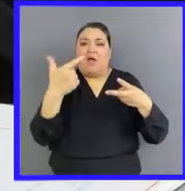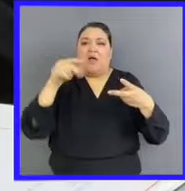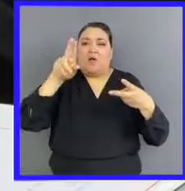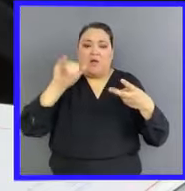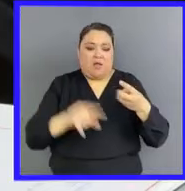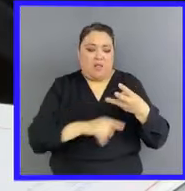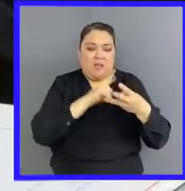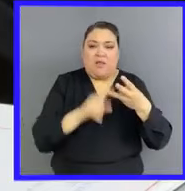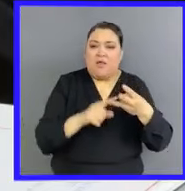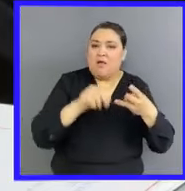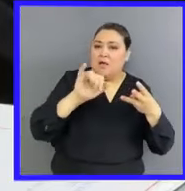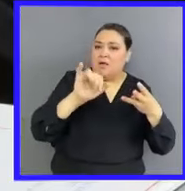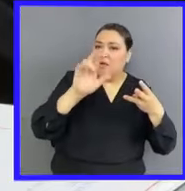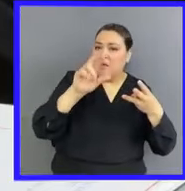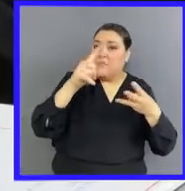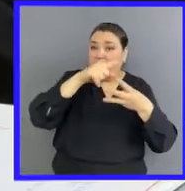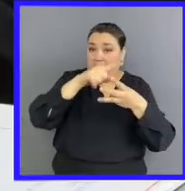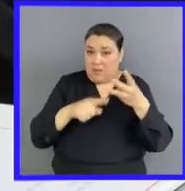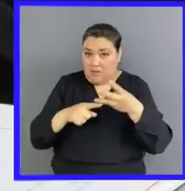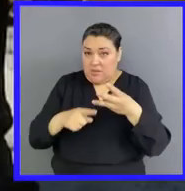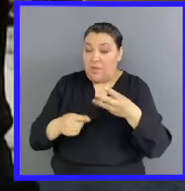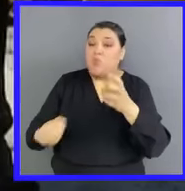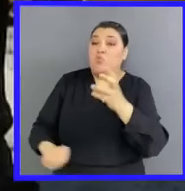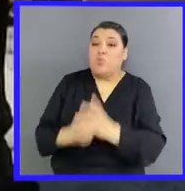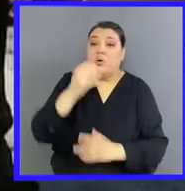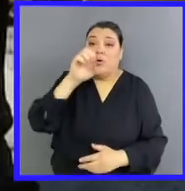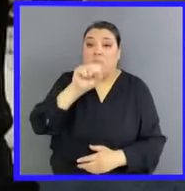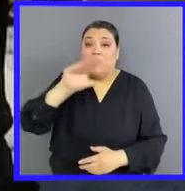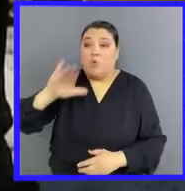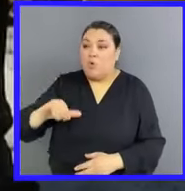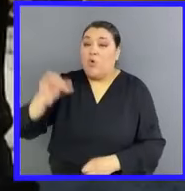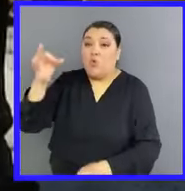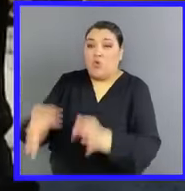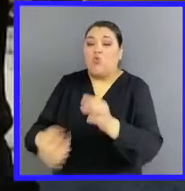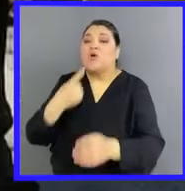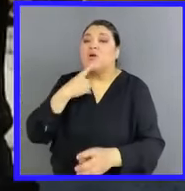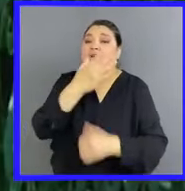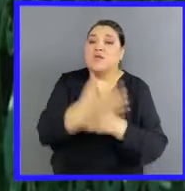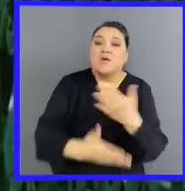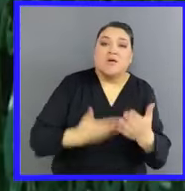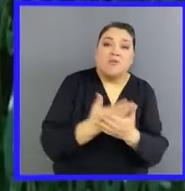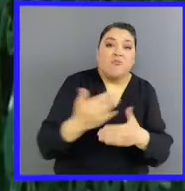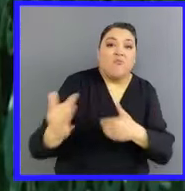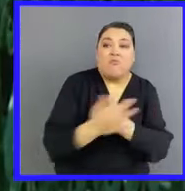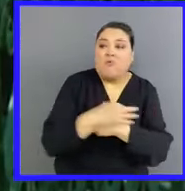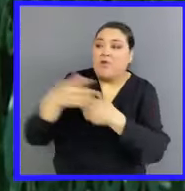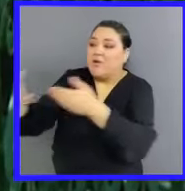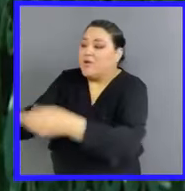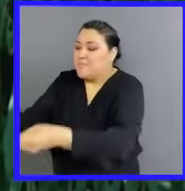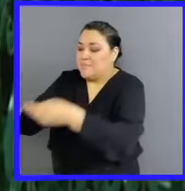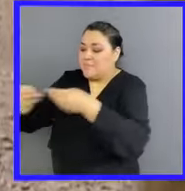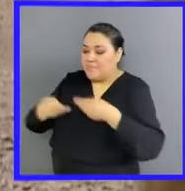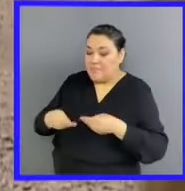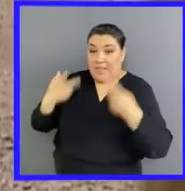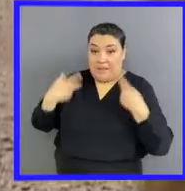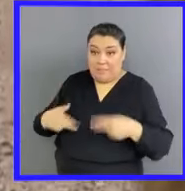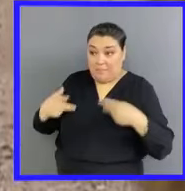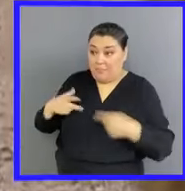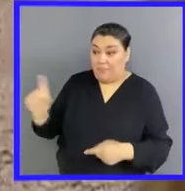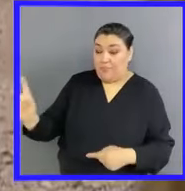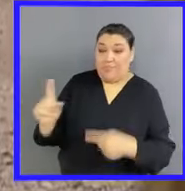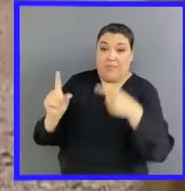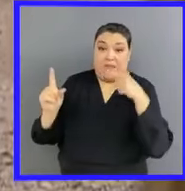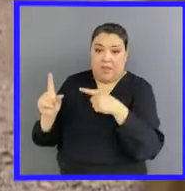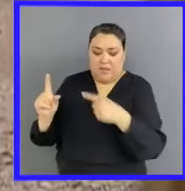Espinosa Betanzo, la nueva Corte atrajo un amparo por el que se pronunciaría sobre el interés legítimo de una persona que se